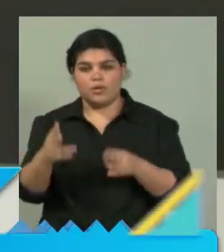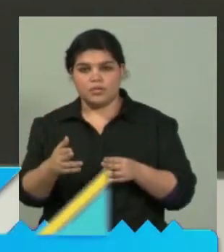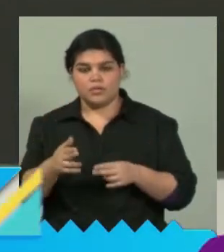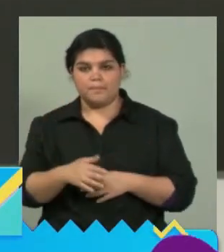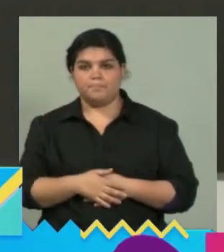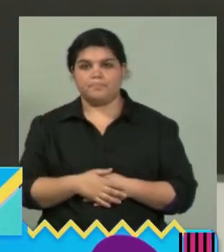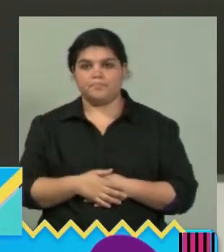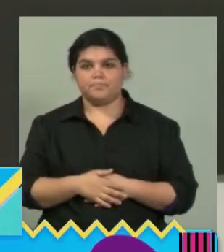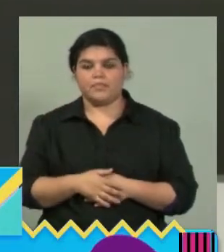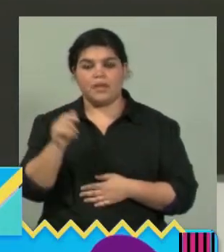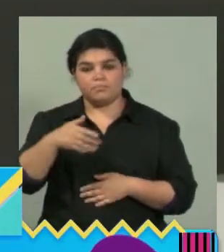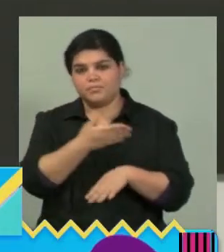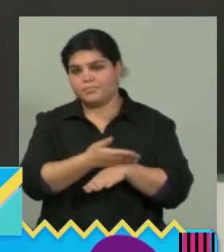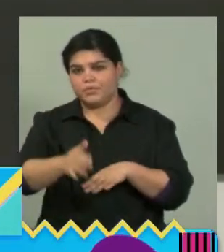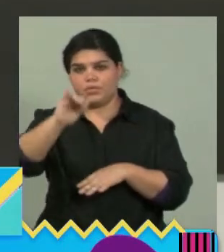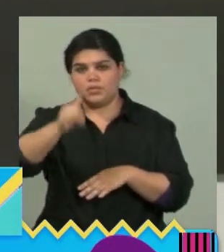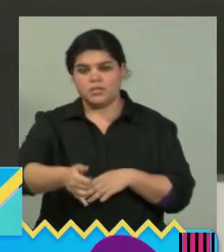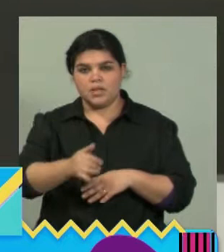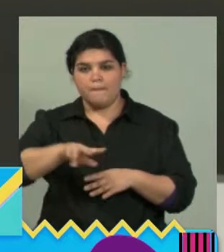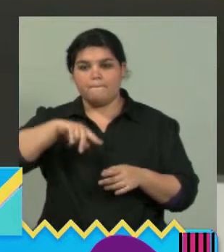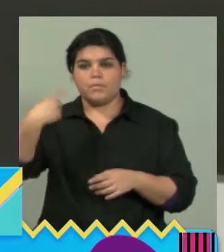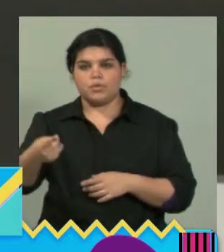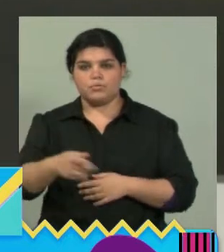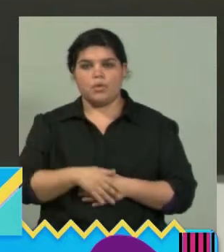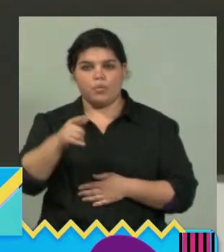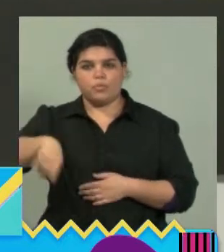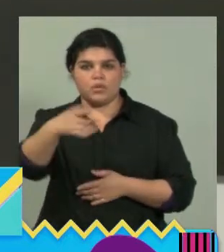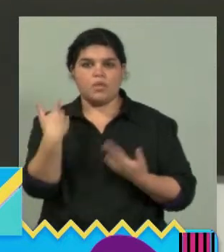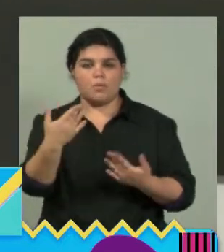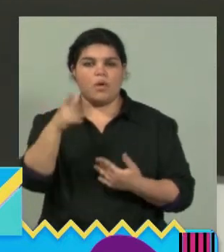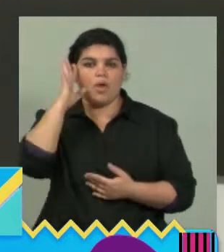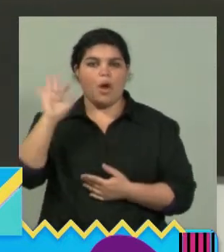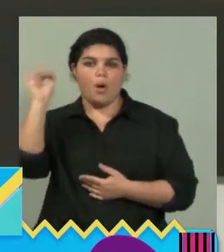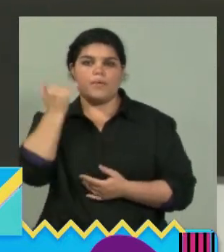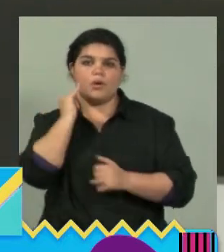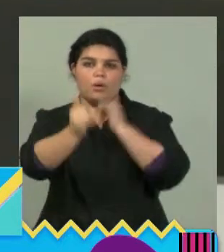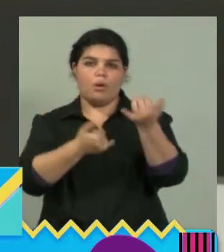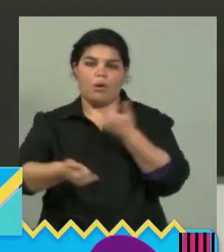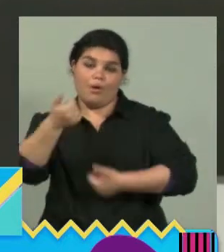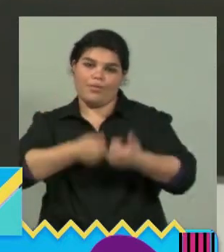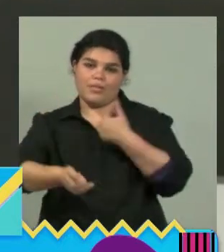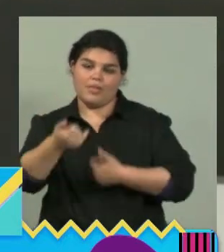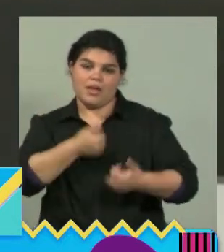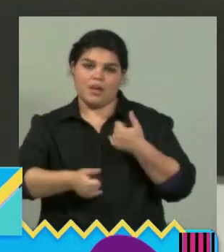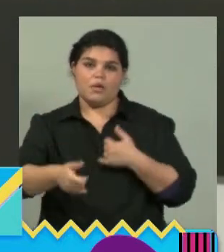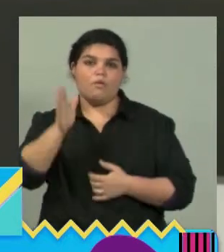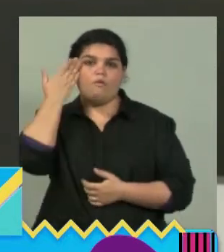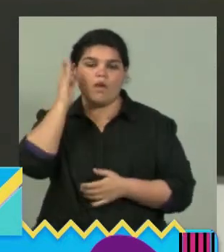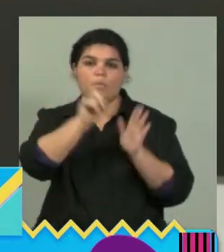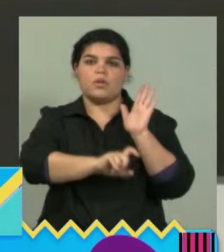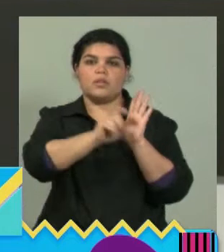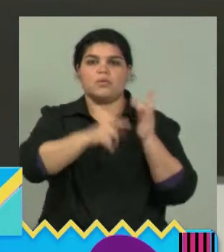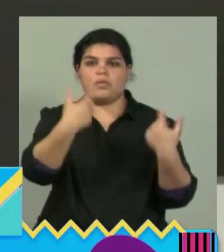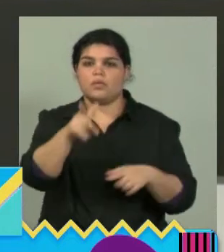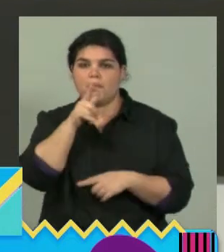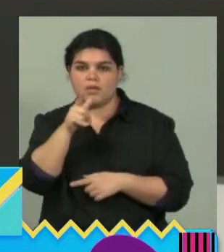pero claramente va a continuar en el próximo bloque. Ustedes también pueden participar dándonos su opinión a través de las redes sociales. Estamos en Facebook y en Instagram como